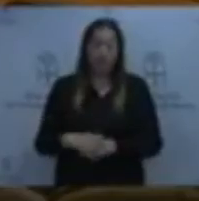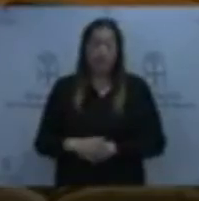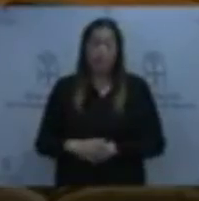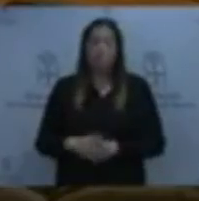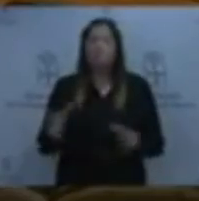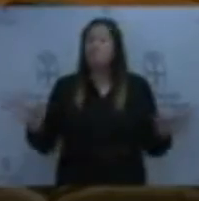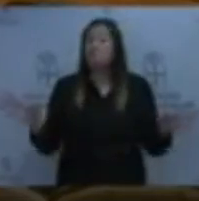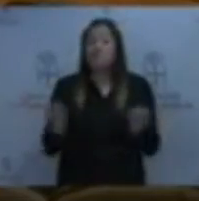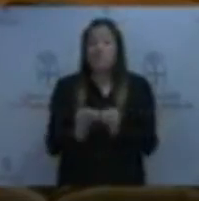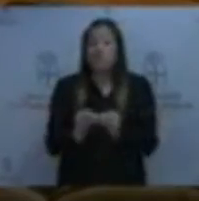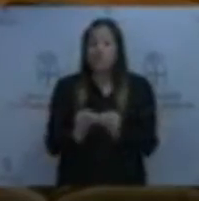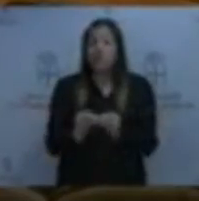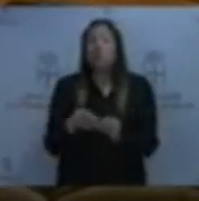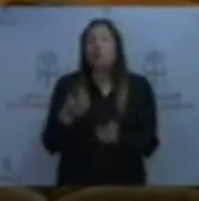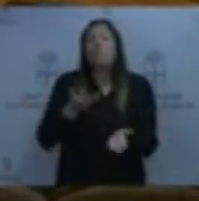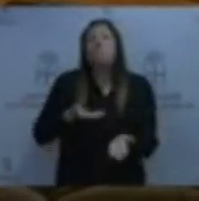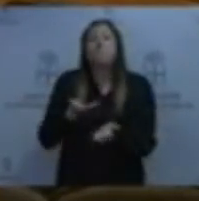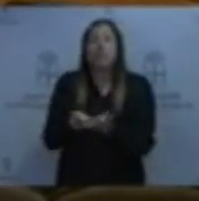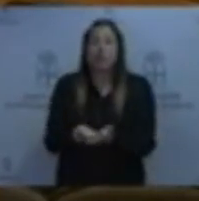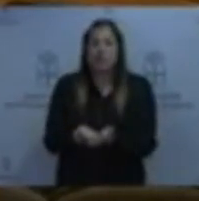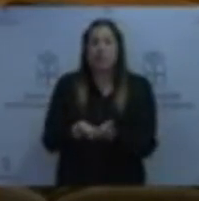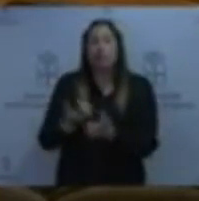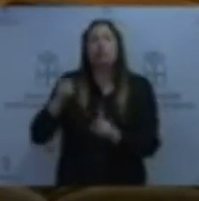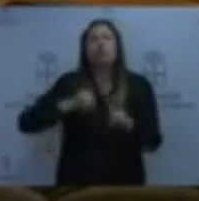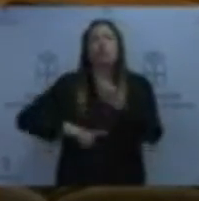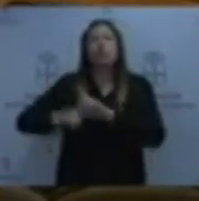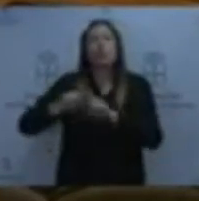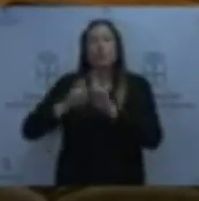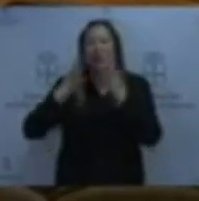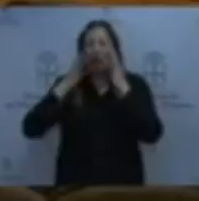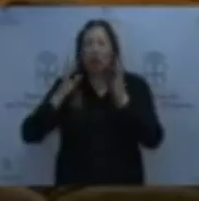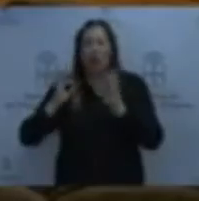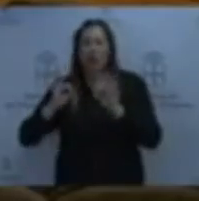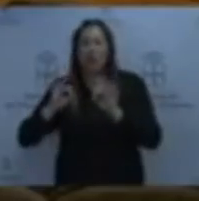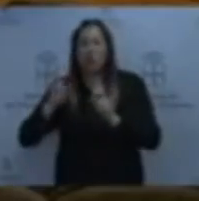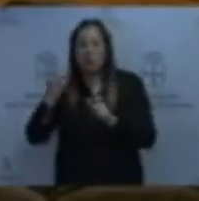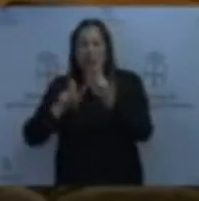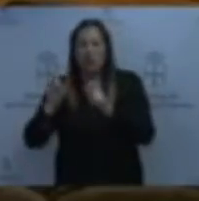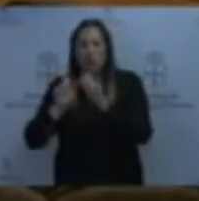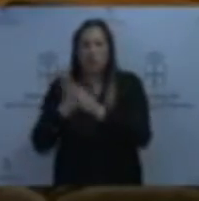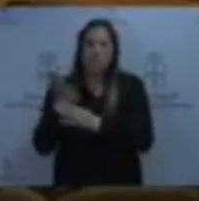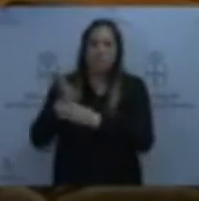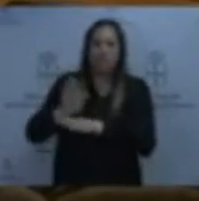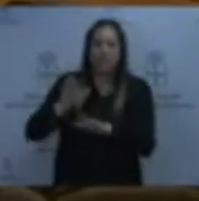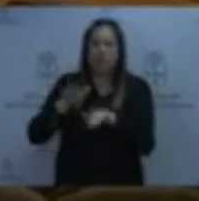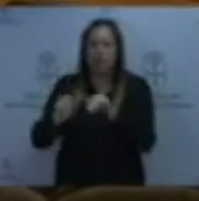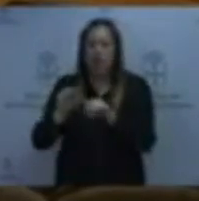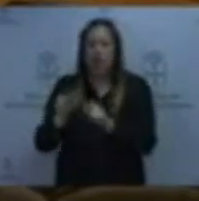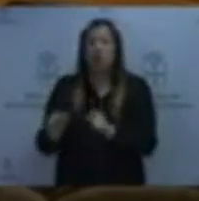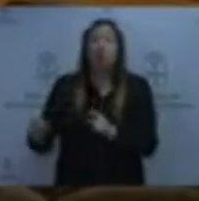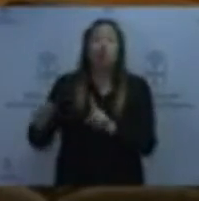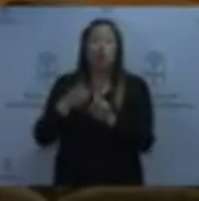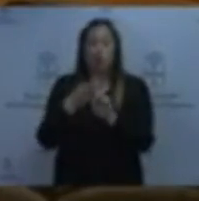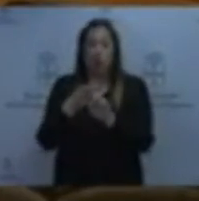resumiendo, requerimos ahora que solucione este problema concreto de estos aspirantes, pero insistimos, no va a bastar con que ahora nos